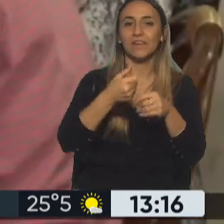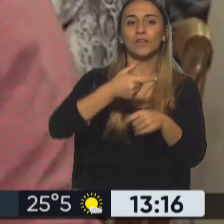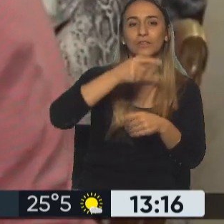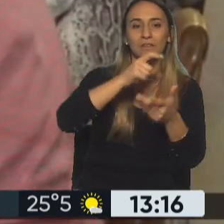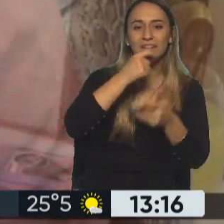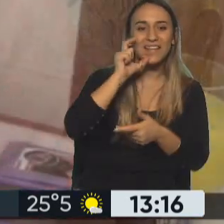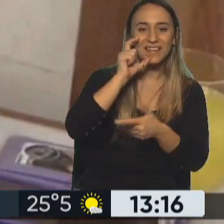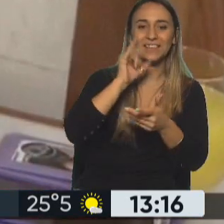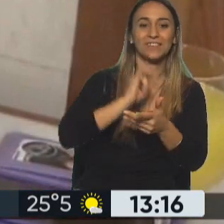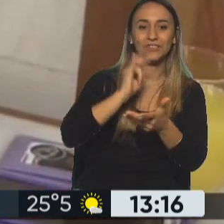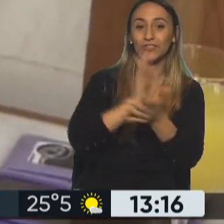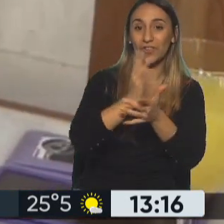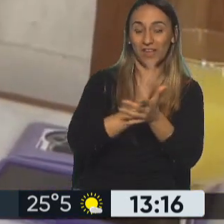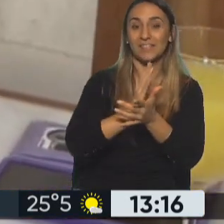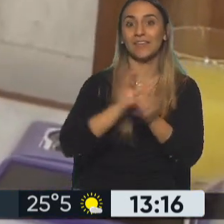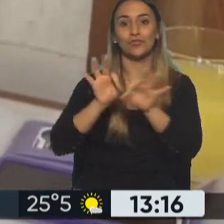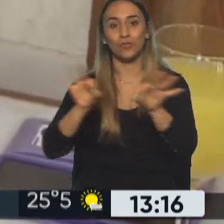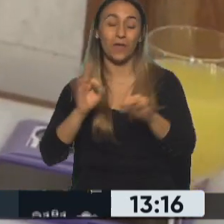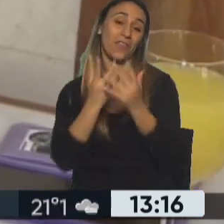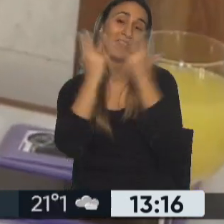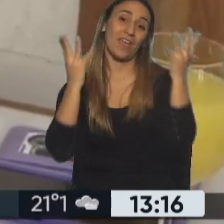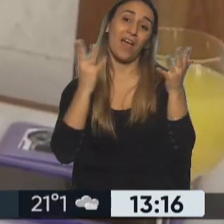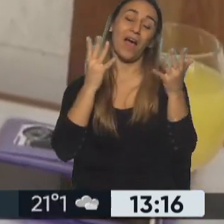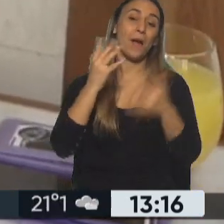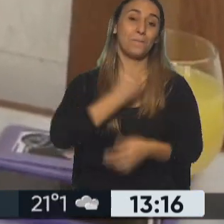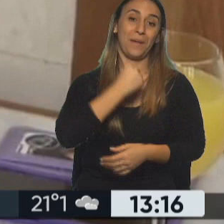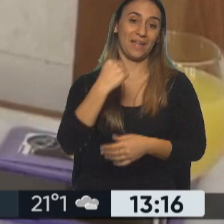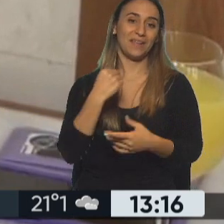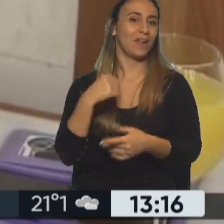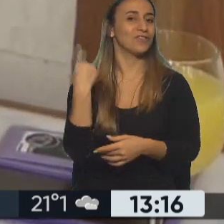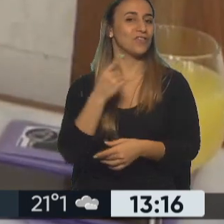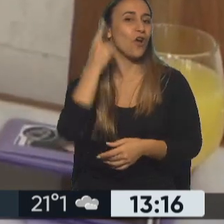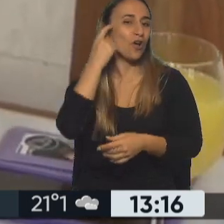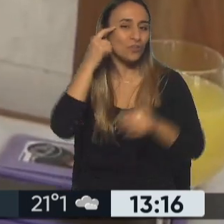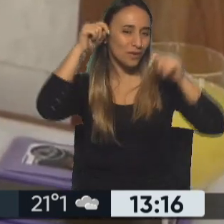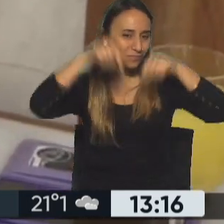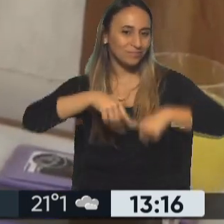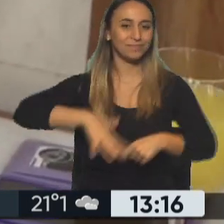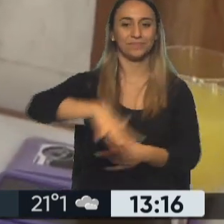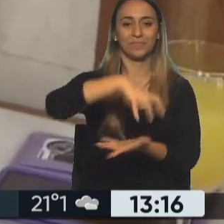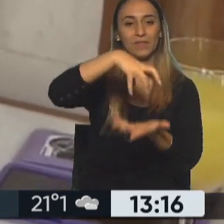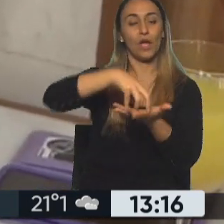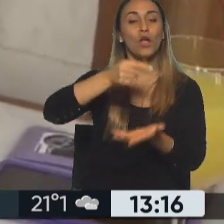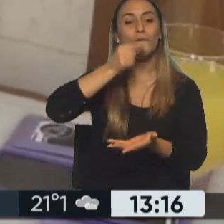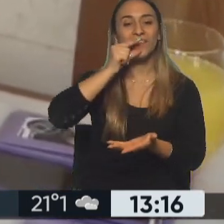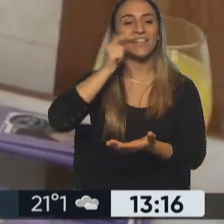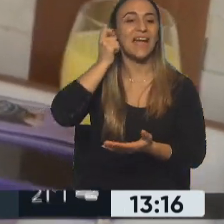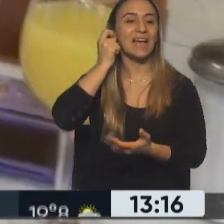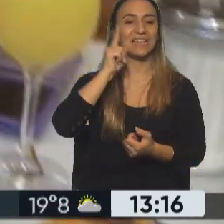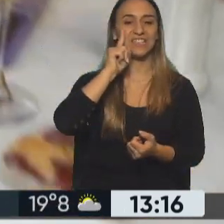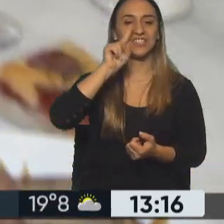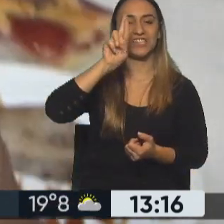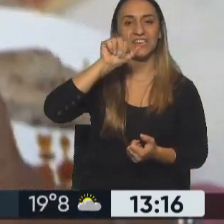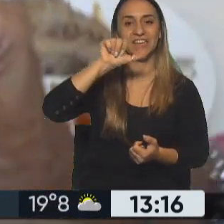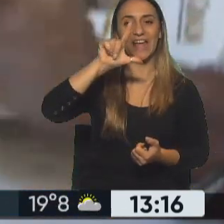feliz día de la patria bueno es una tradición venir a la giralda Siempre con muy buen